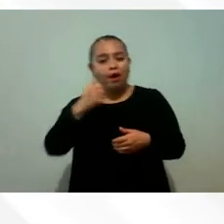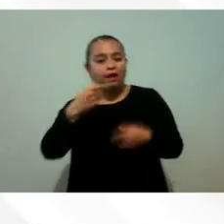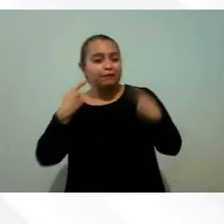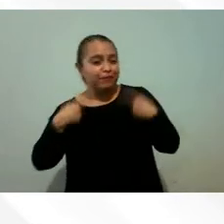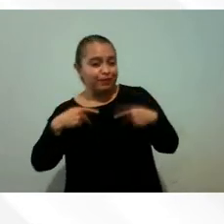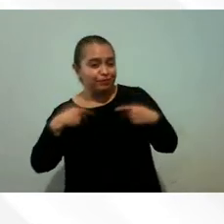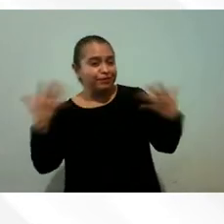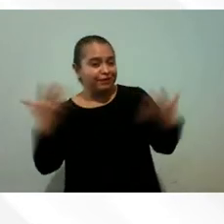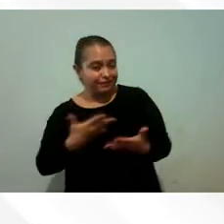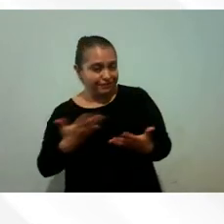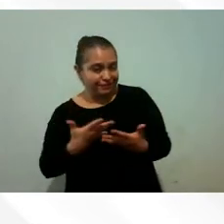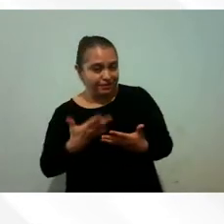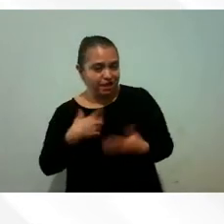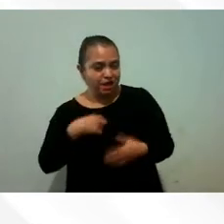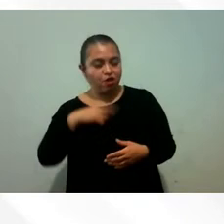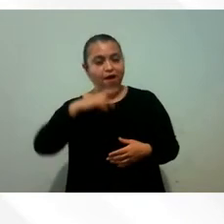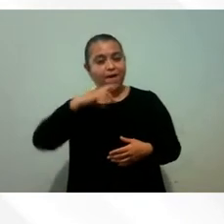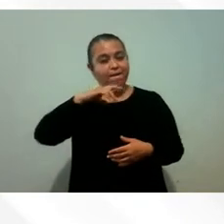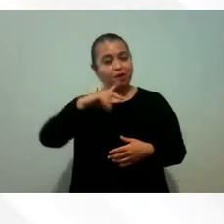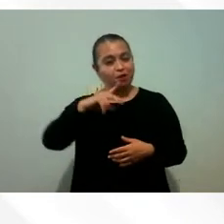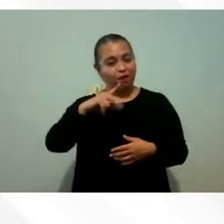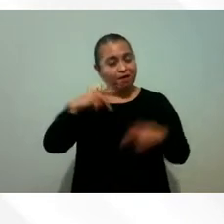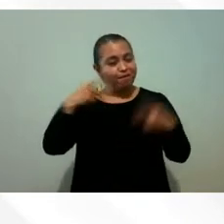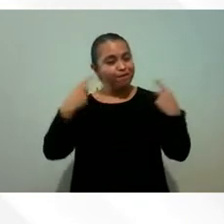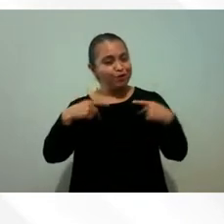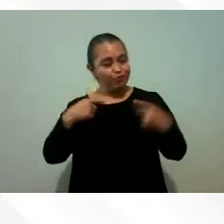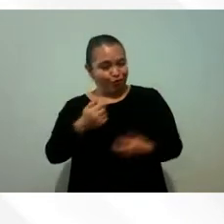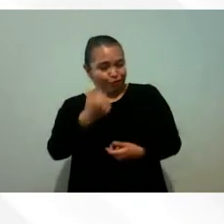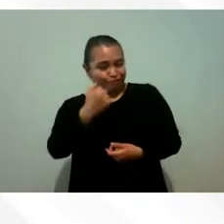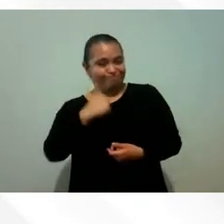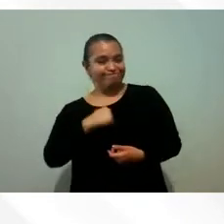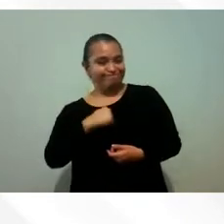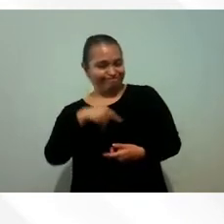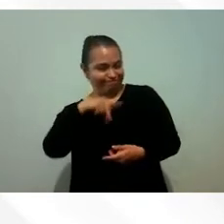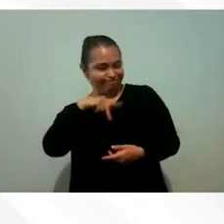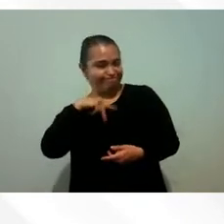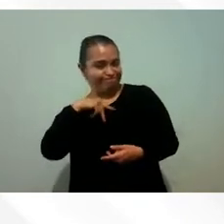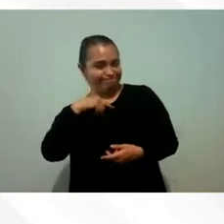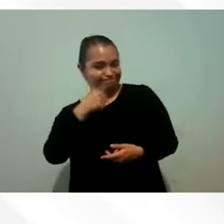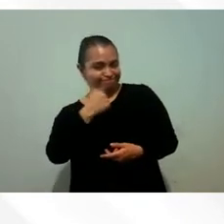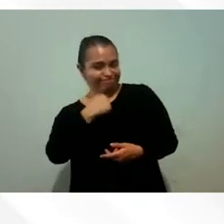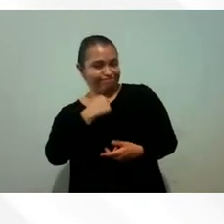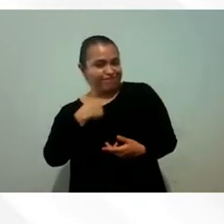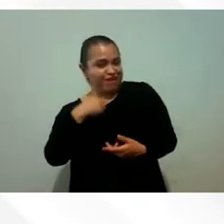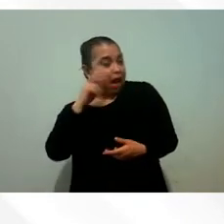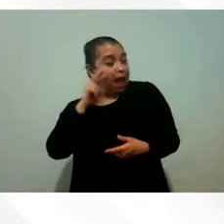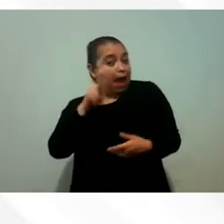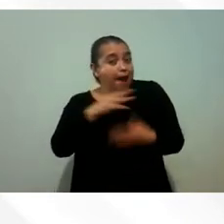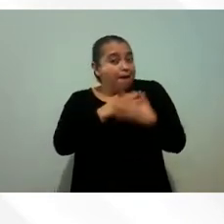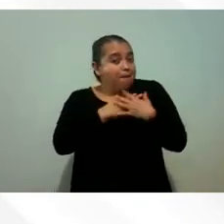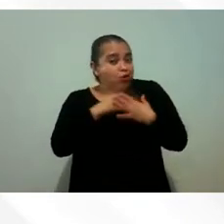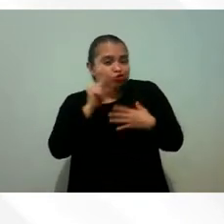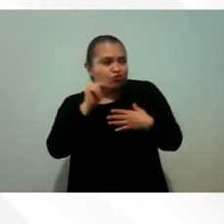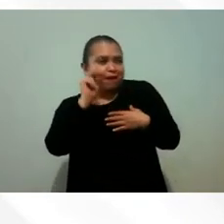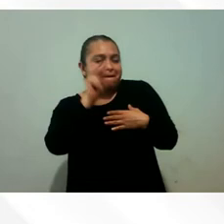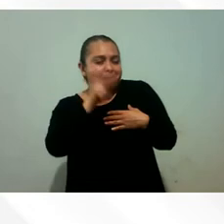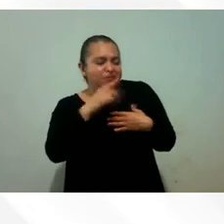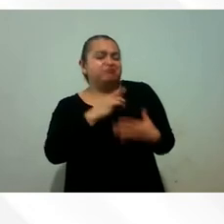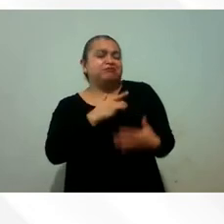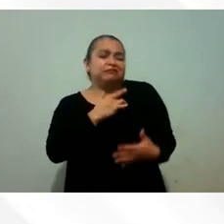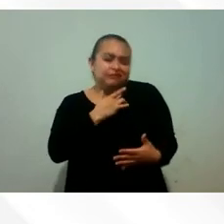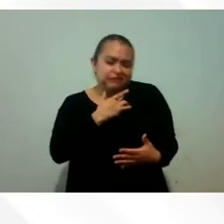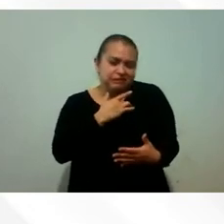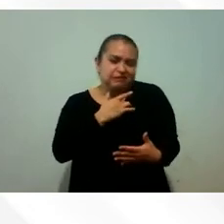Lo que nos hace mejores personas. ¿Sí? El amor no se ve, pero se siente y cambia la actitud de la persona.